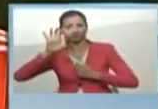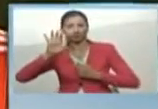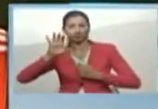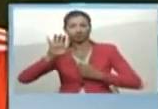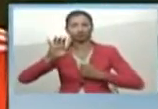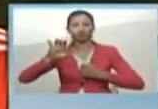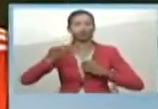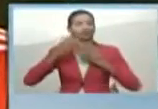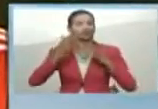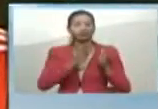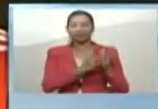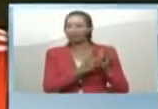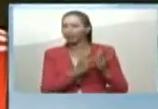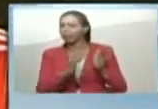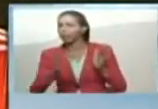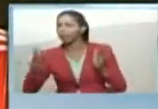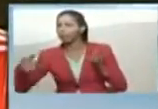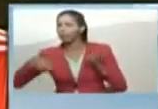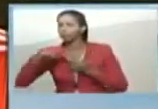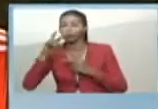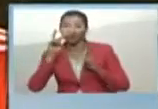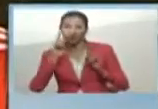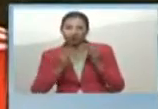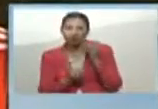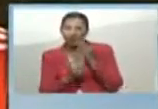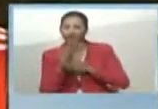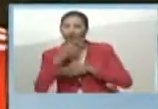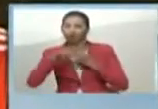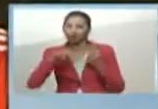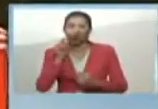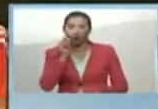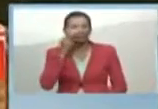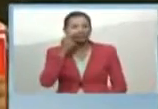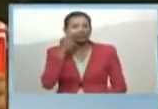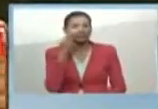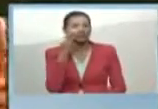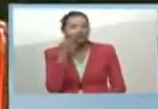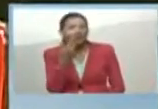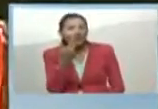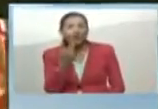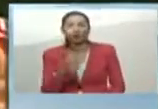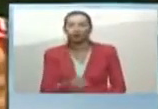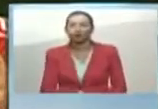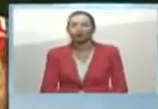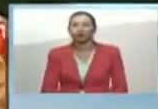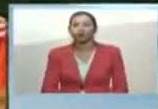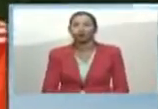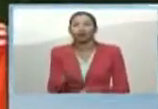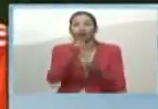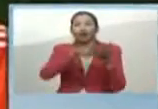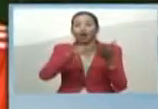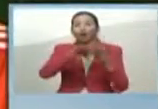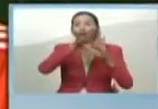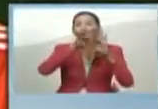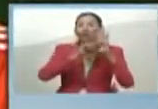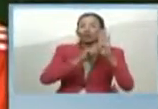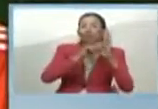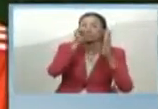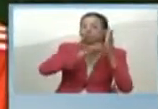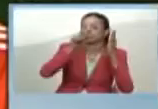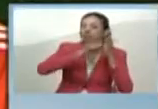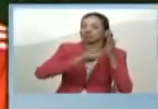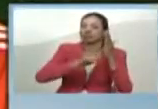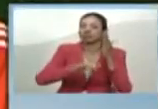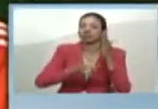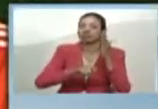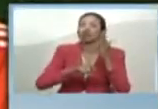esta revolución. Vio nacer esta revolución, es uno de sus parteros, fue constituyente. De sus manos nació esta